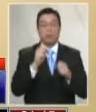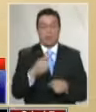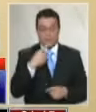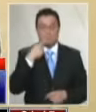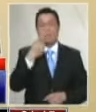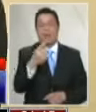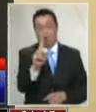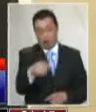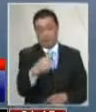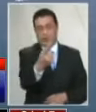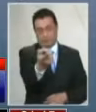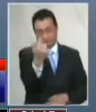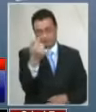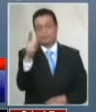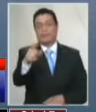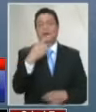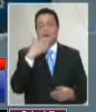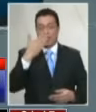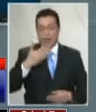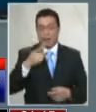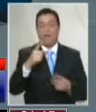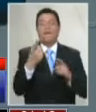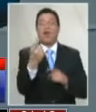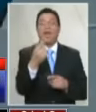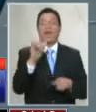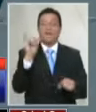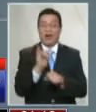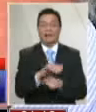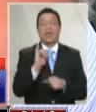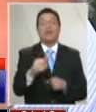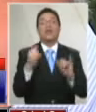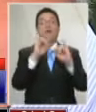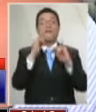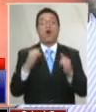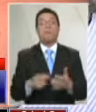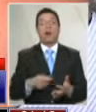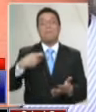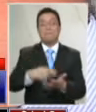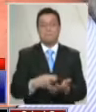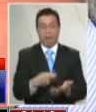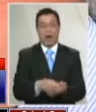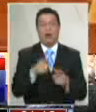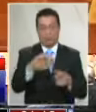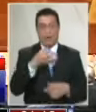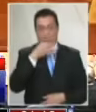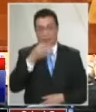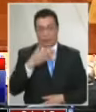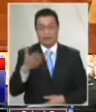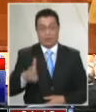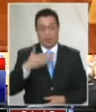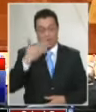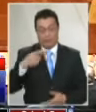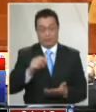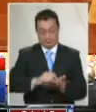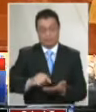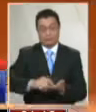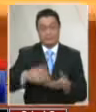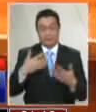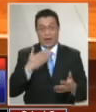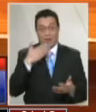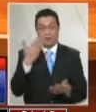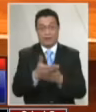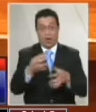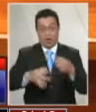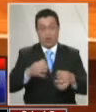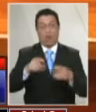vez a declarar por las boletas falsas y la forma de pagos tal como lo dijo En su declaración si se concretaba una acción